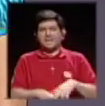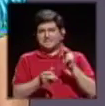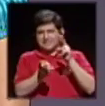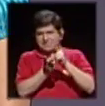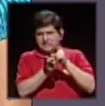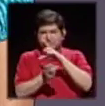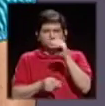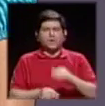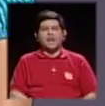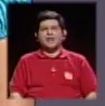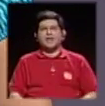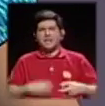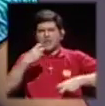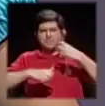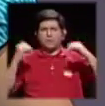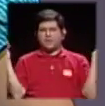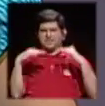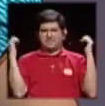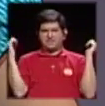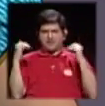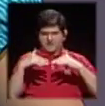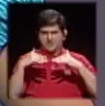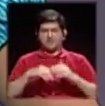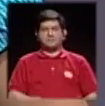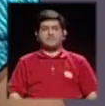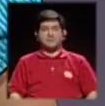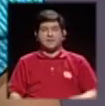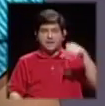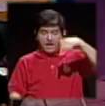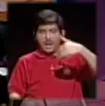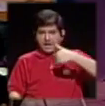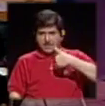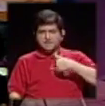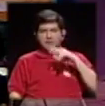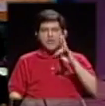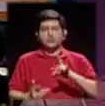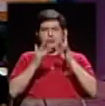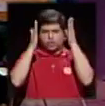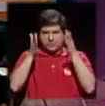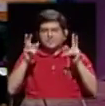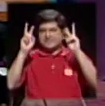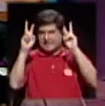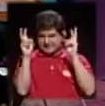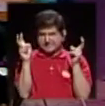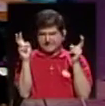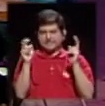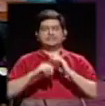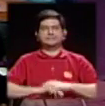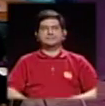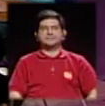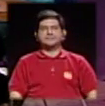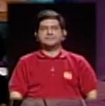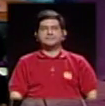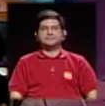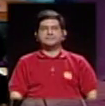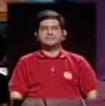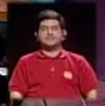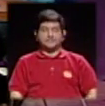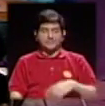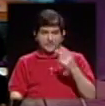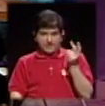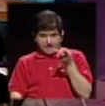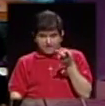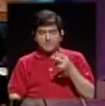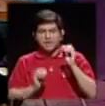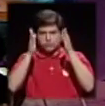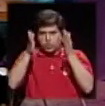y conflicto armado. Para ello contamos con la presencia de dos especialistas en este tema, que son